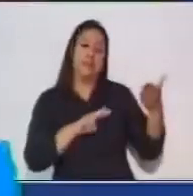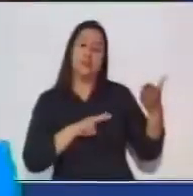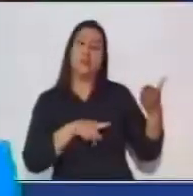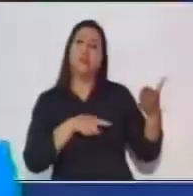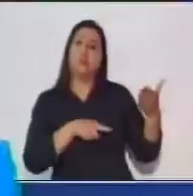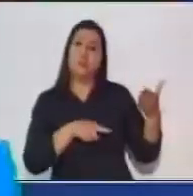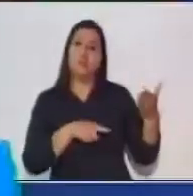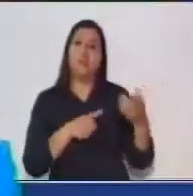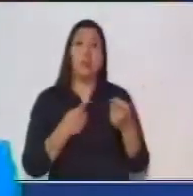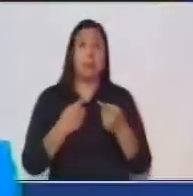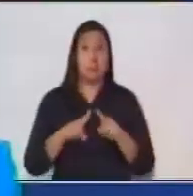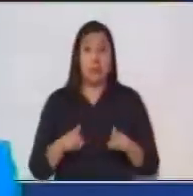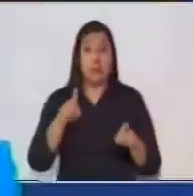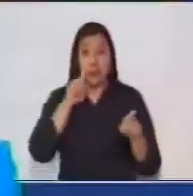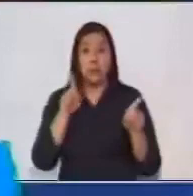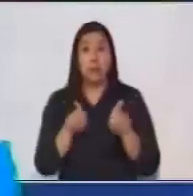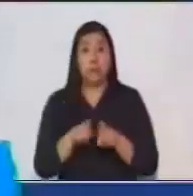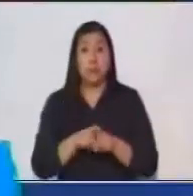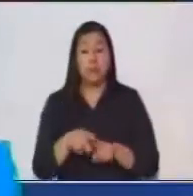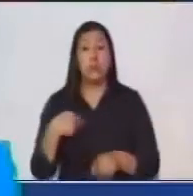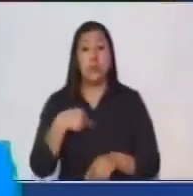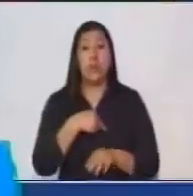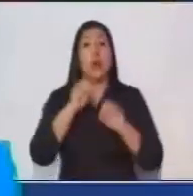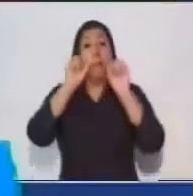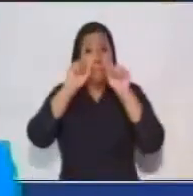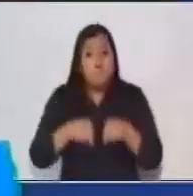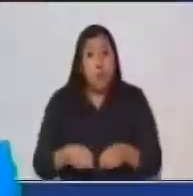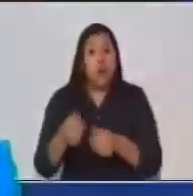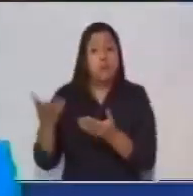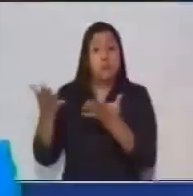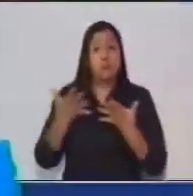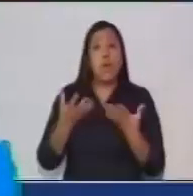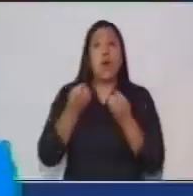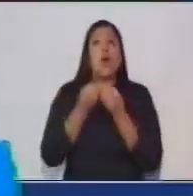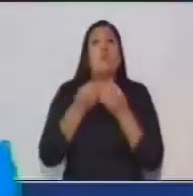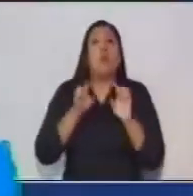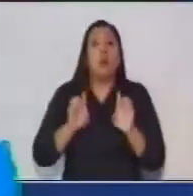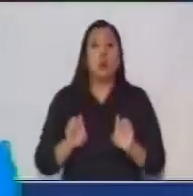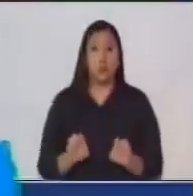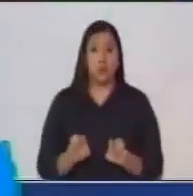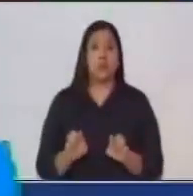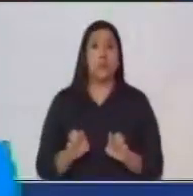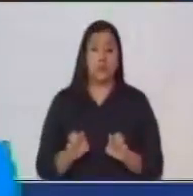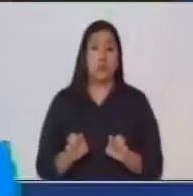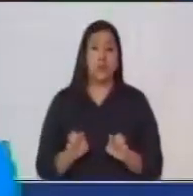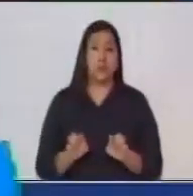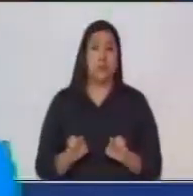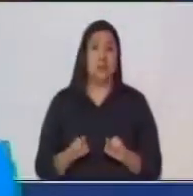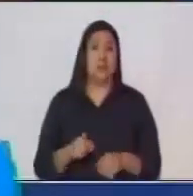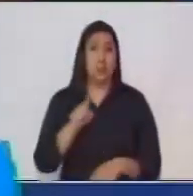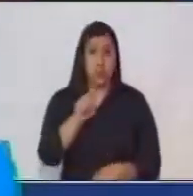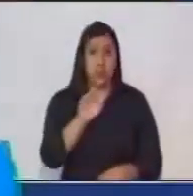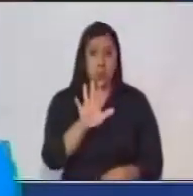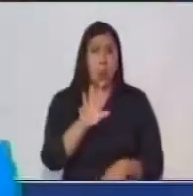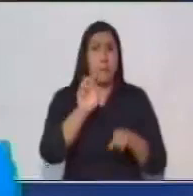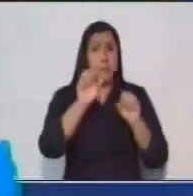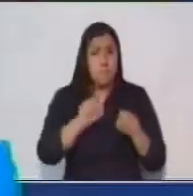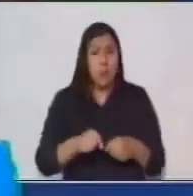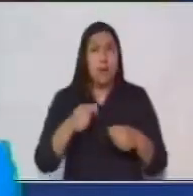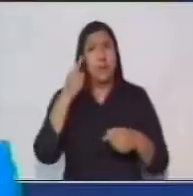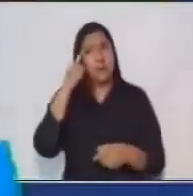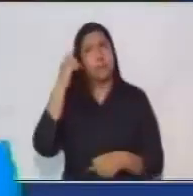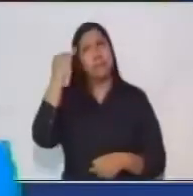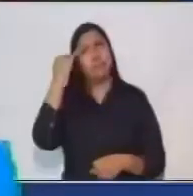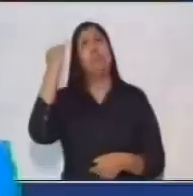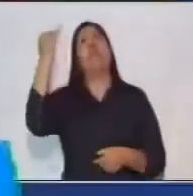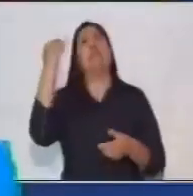ampliamente, pero también podemos tener esa oportunidad en la cual usted puede crear y darle